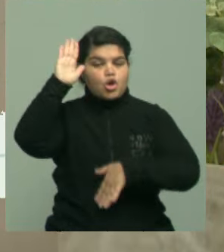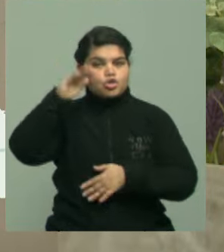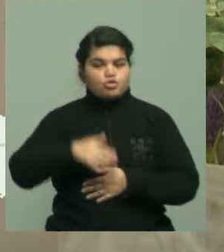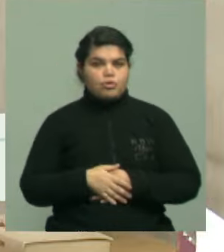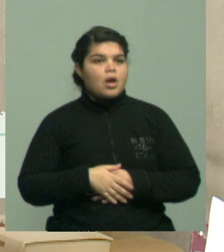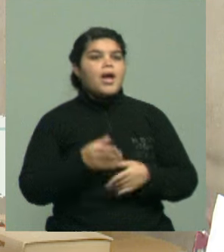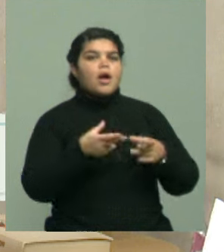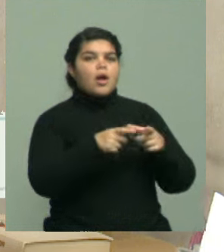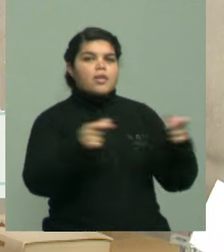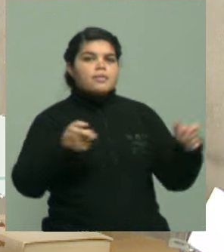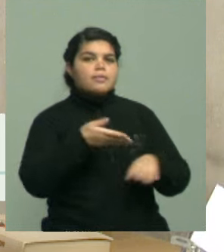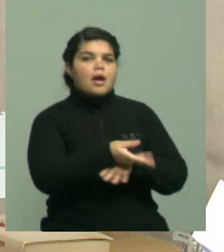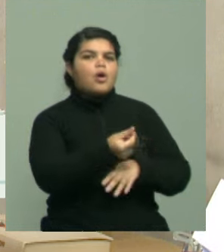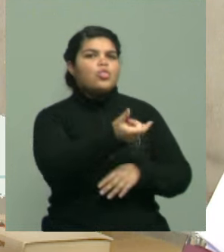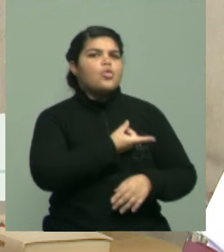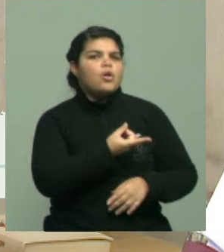¿dónde? Vía web en